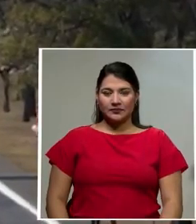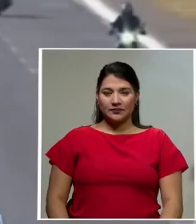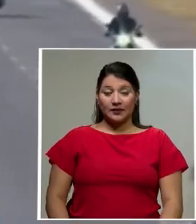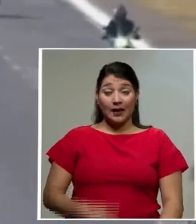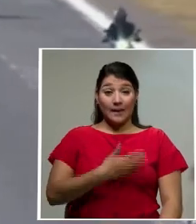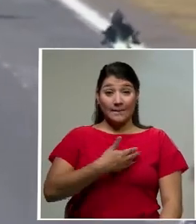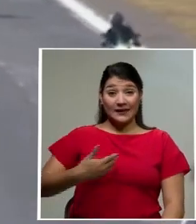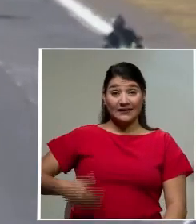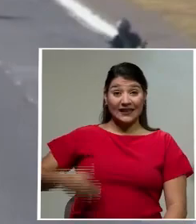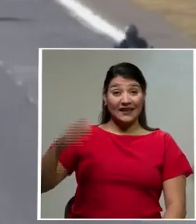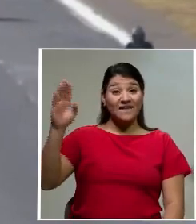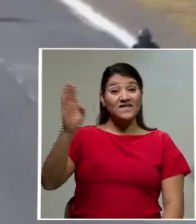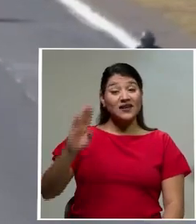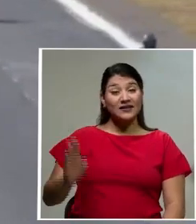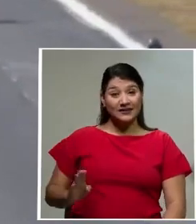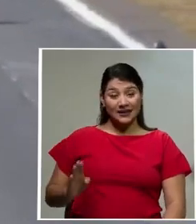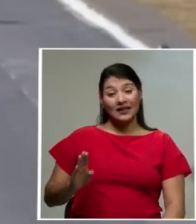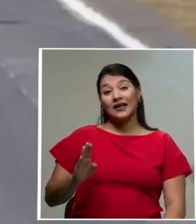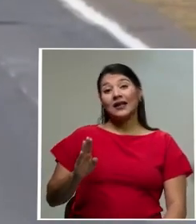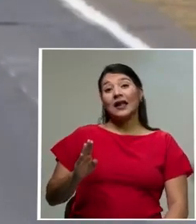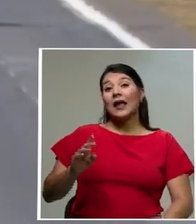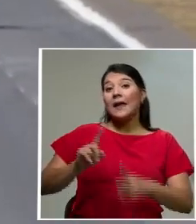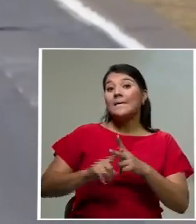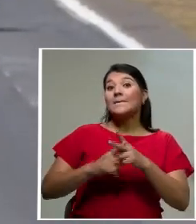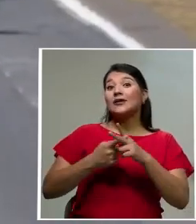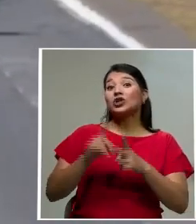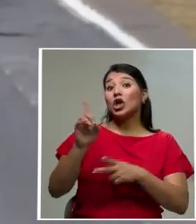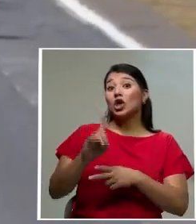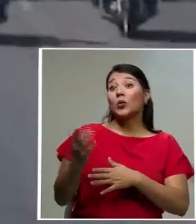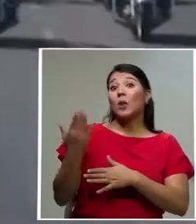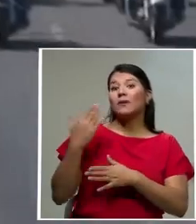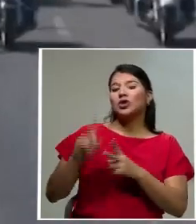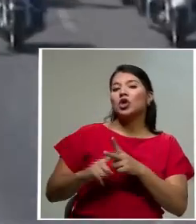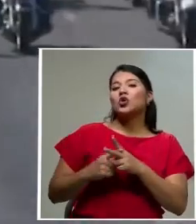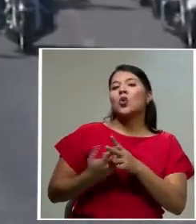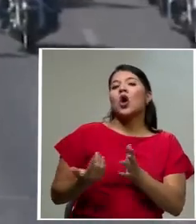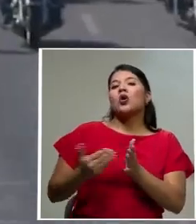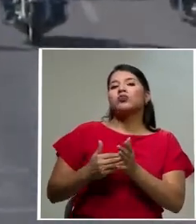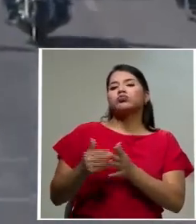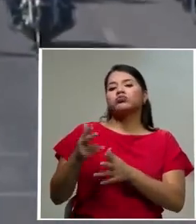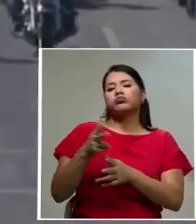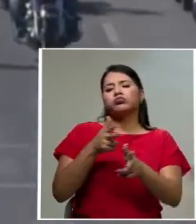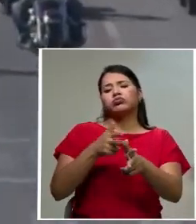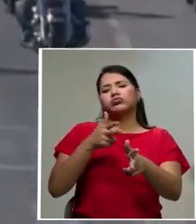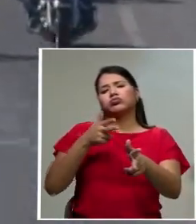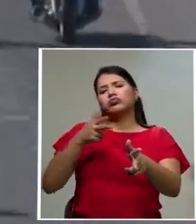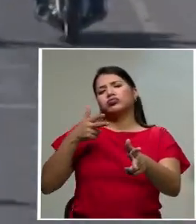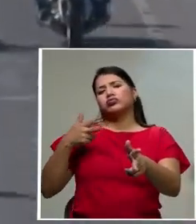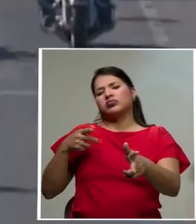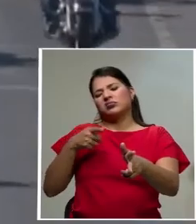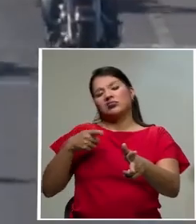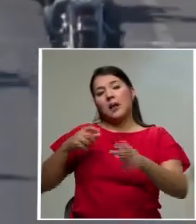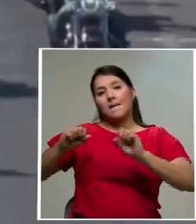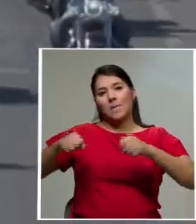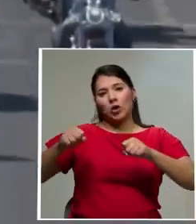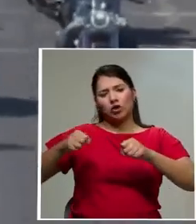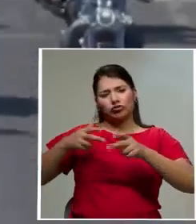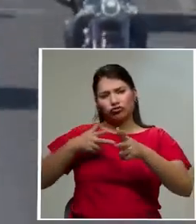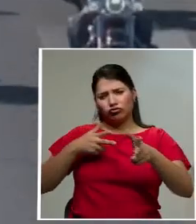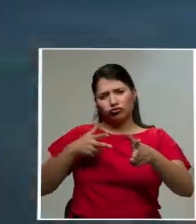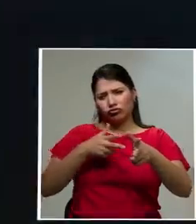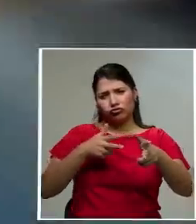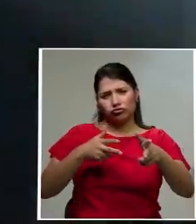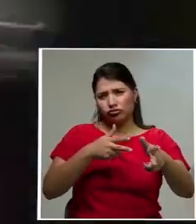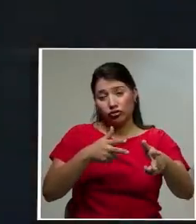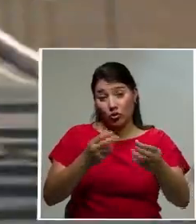El presidente de Brasil, Jair Bolsonaro, encabezó el domingo una nueva caravana con motociclistas simpatizantes. Cientos de